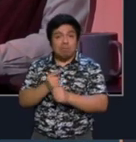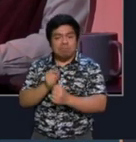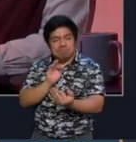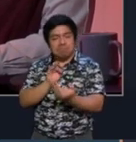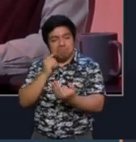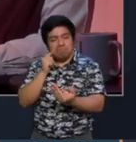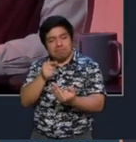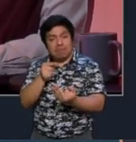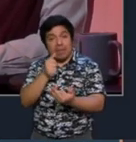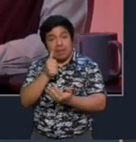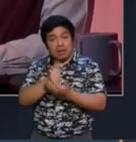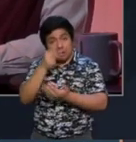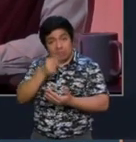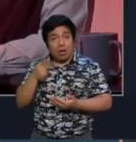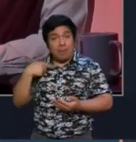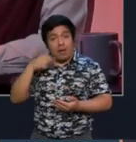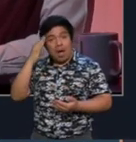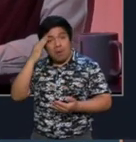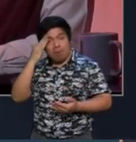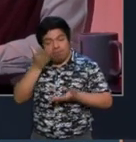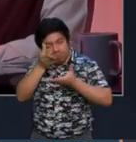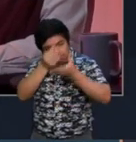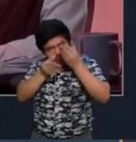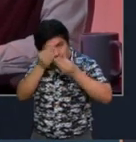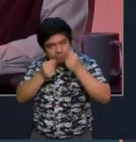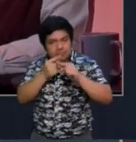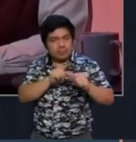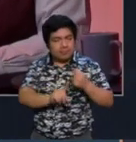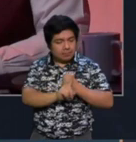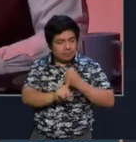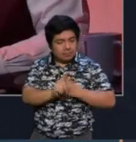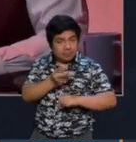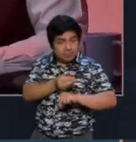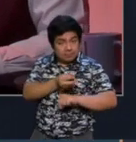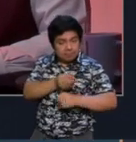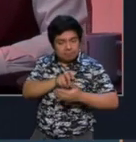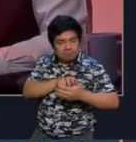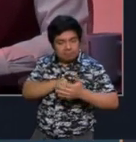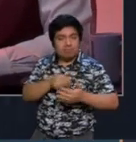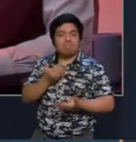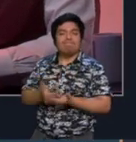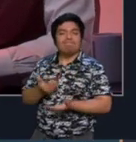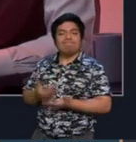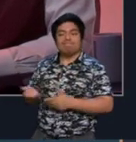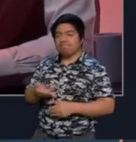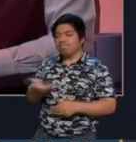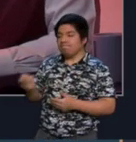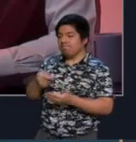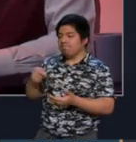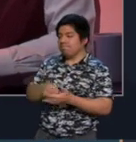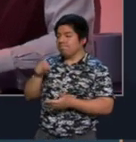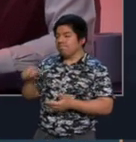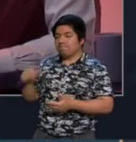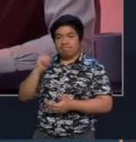frente de esta ciudad una persona que se ha preparado para enfrentar los problemas, para darle soluciones y que da resultados en cualquier lugar en